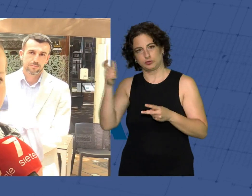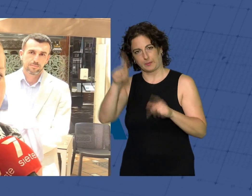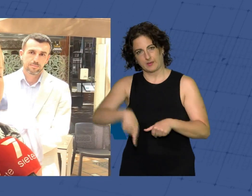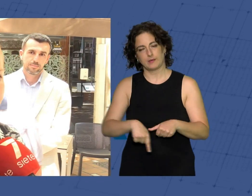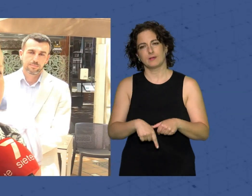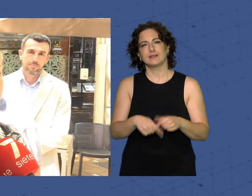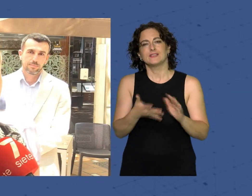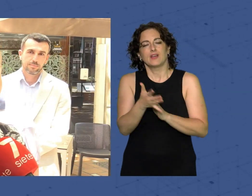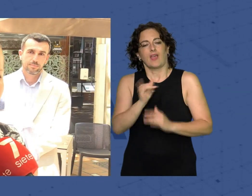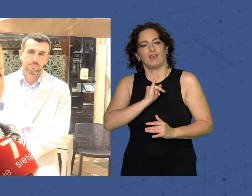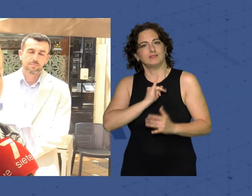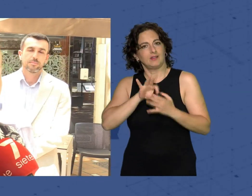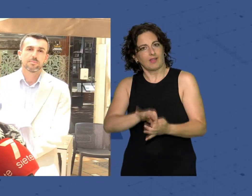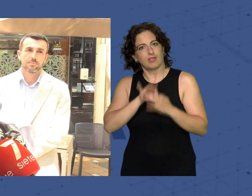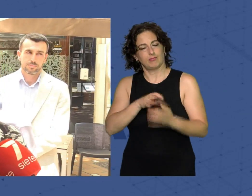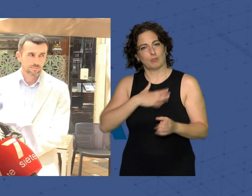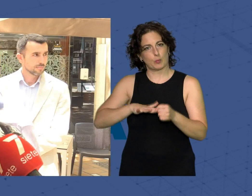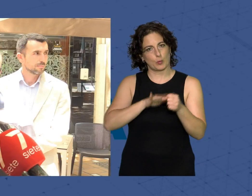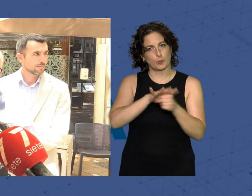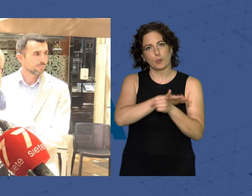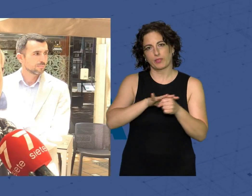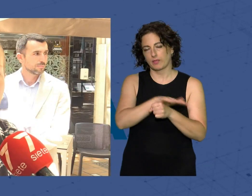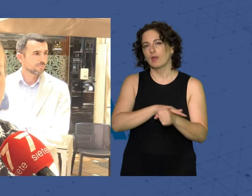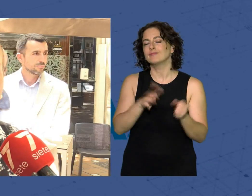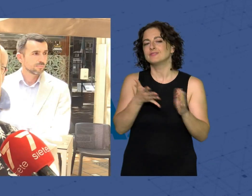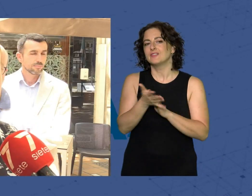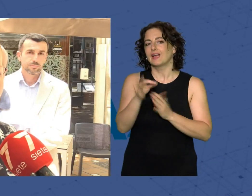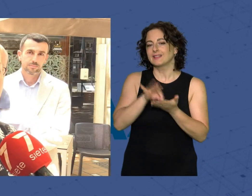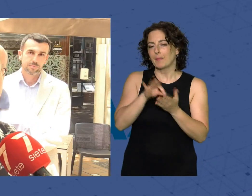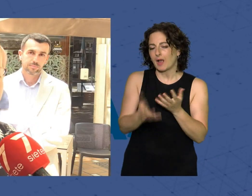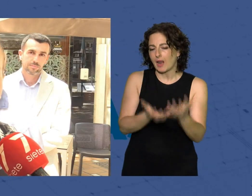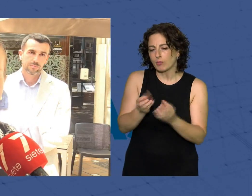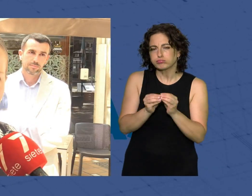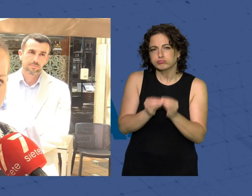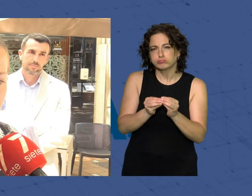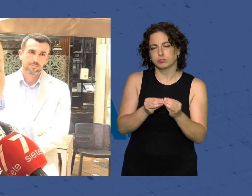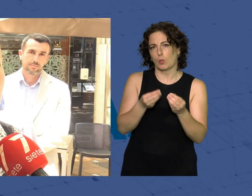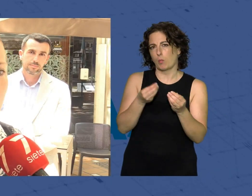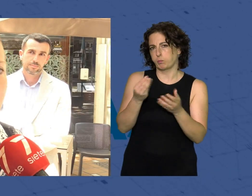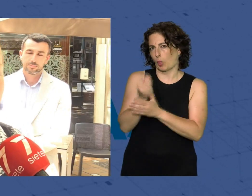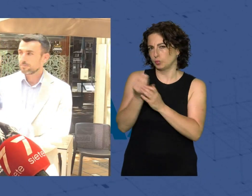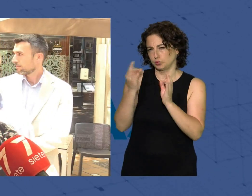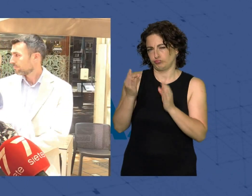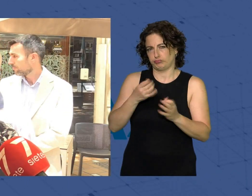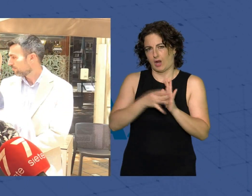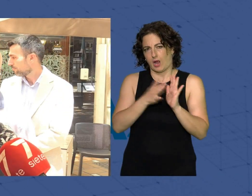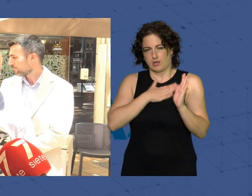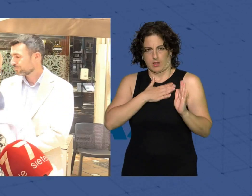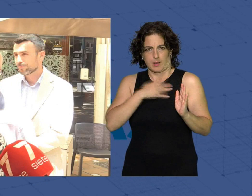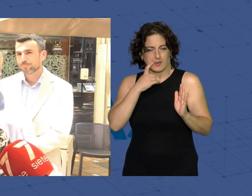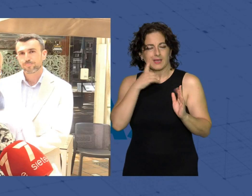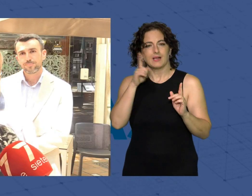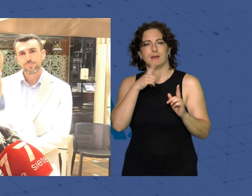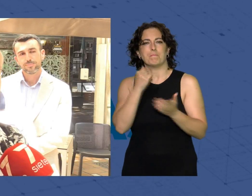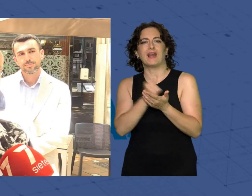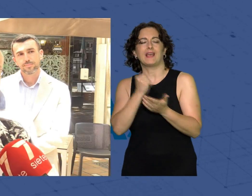seña de identidad de la provincia en el que veremos esas tapas elaboradas con productos de calidad de Almería y como no de la marca Sabores Almería